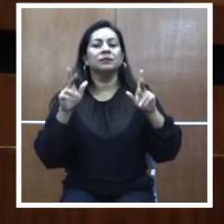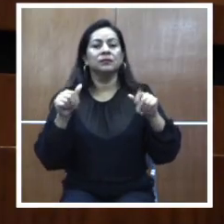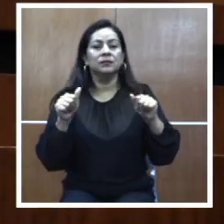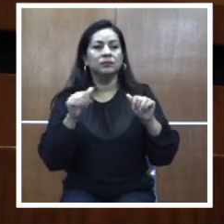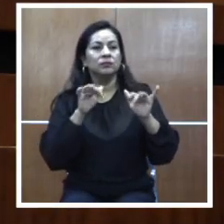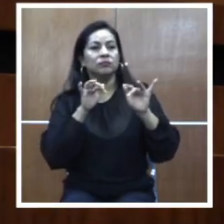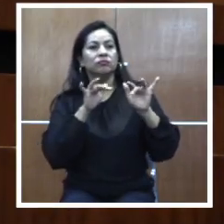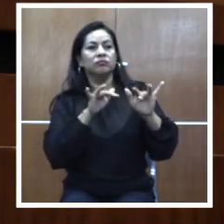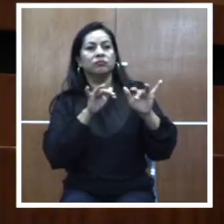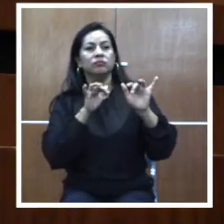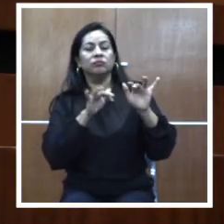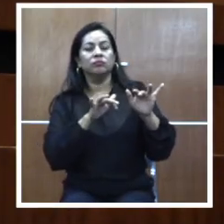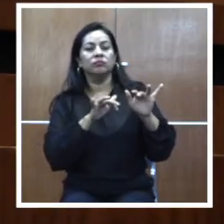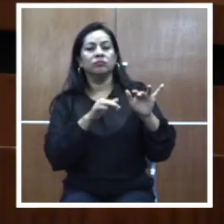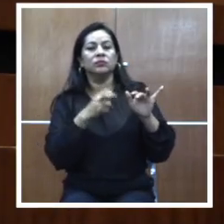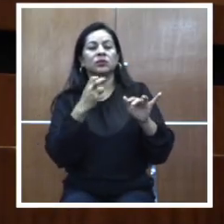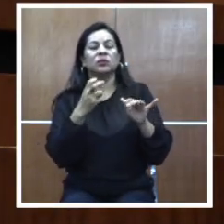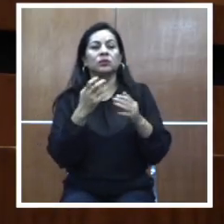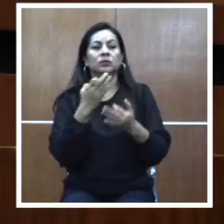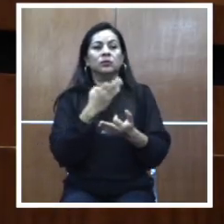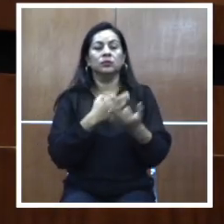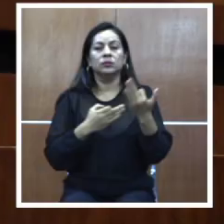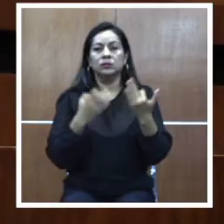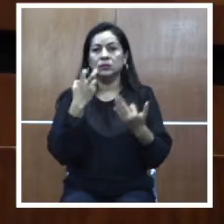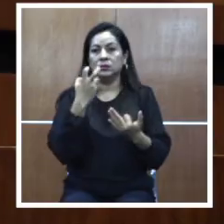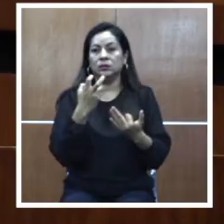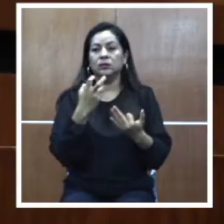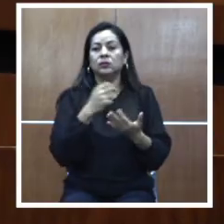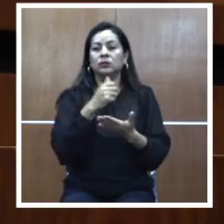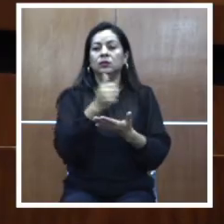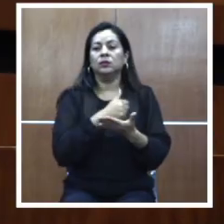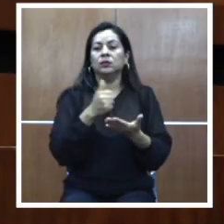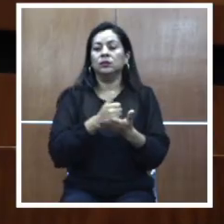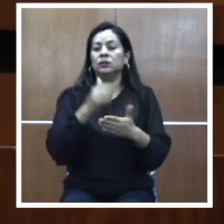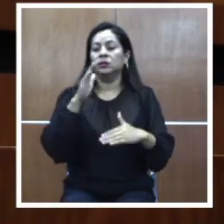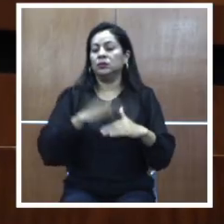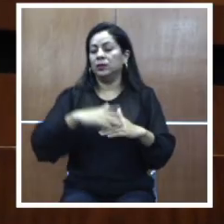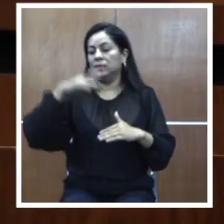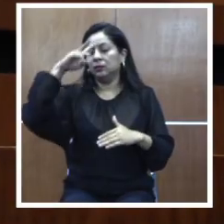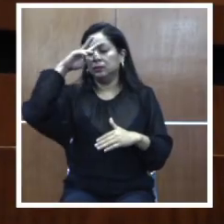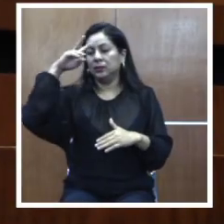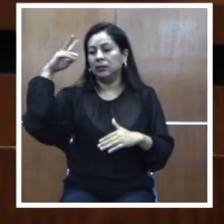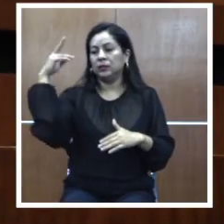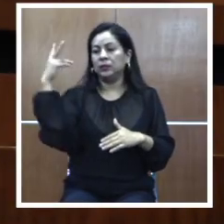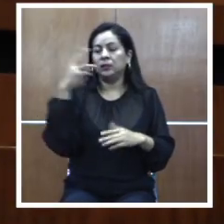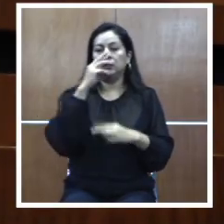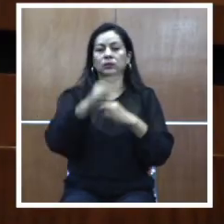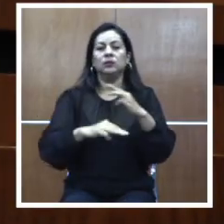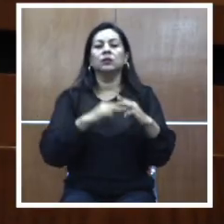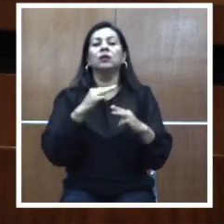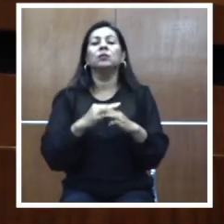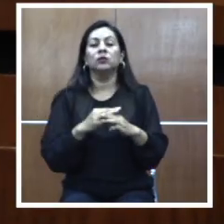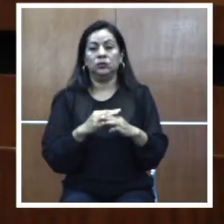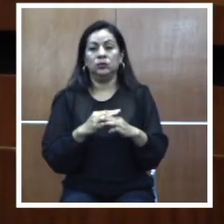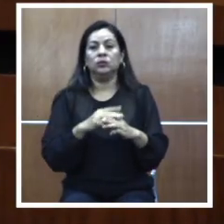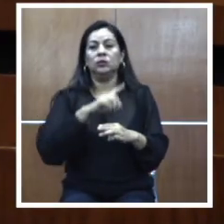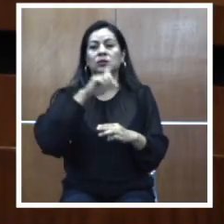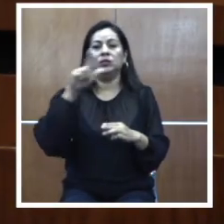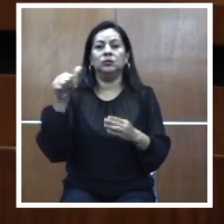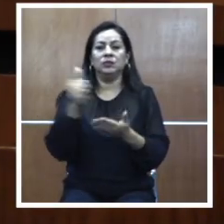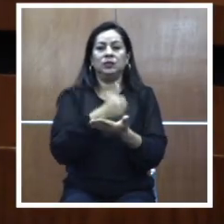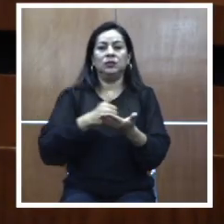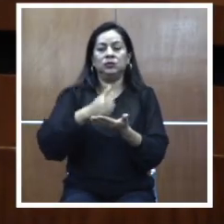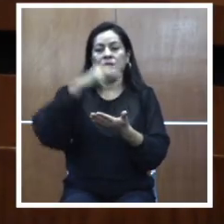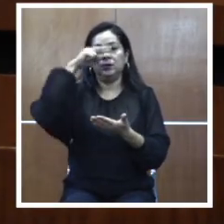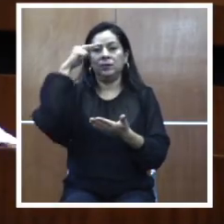pacíficos. Todo ello en la ciudad con más mexicanos en el mundo después de la Ciudad de